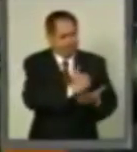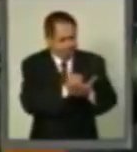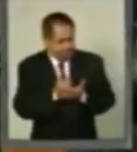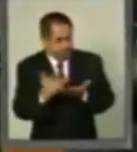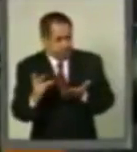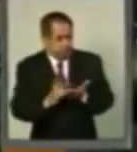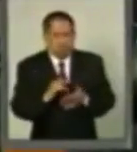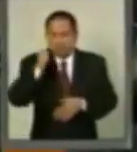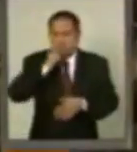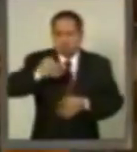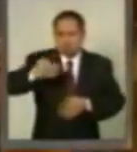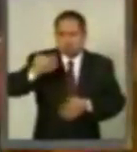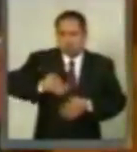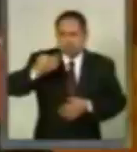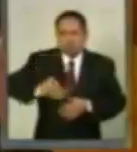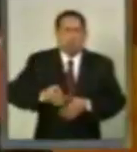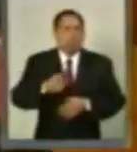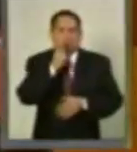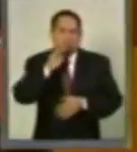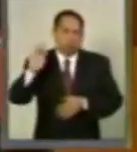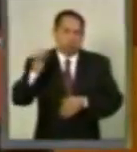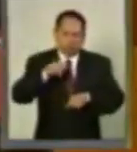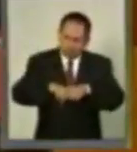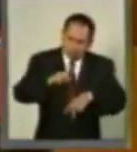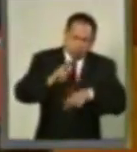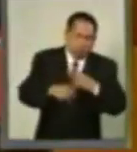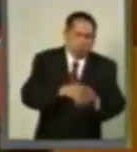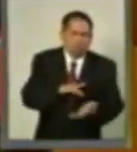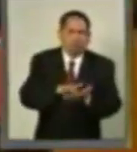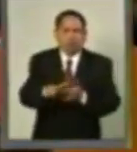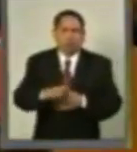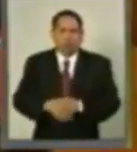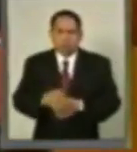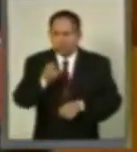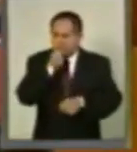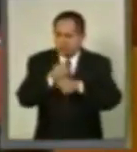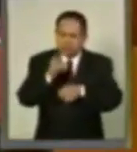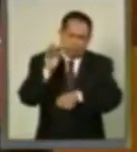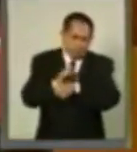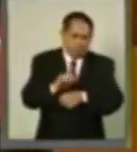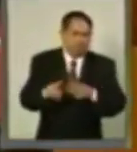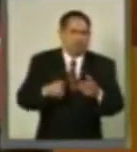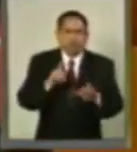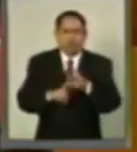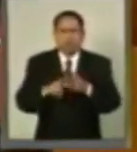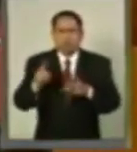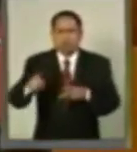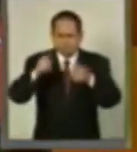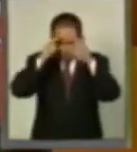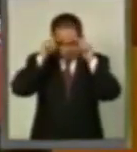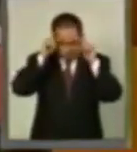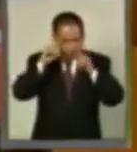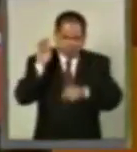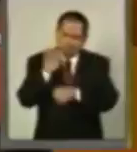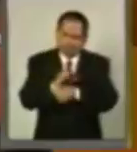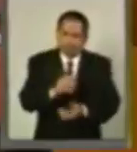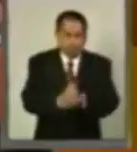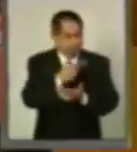siempre se les ha brindado de la Policía Federal, de la Secretaría de la Defensa o de la Secretaría de Marina?